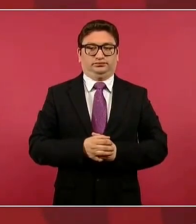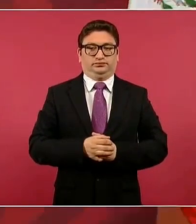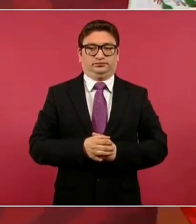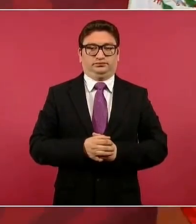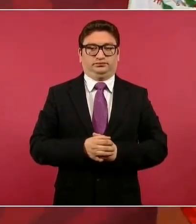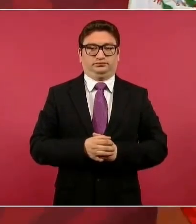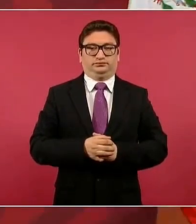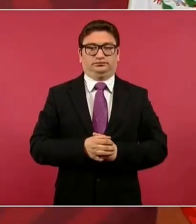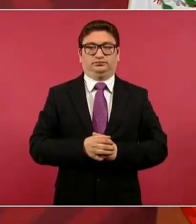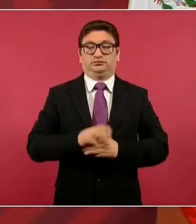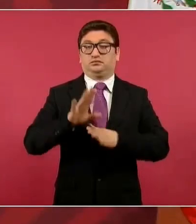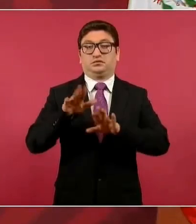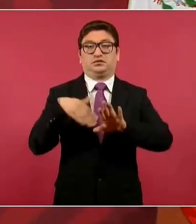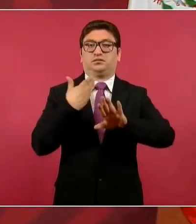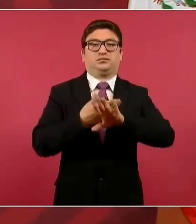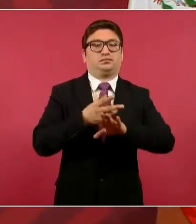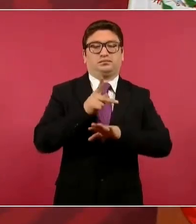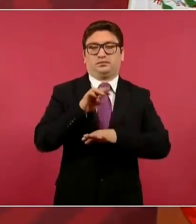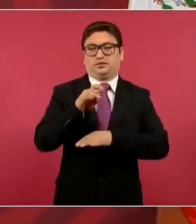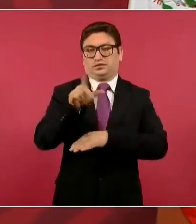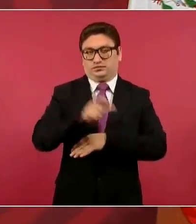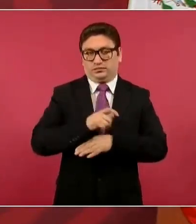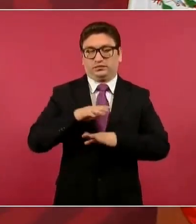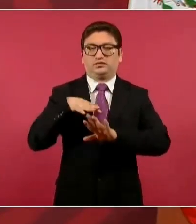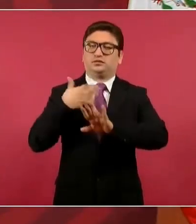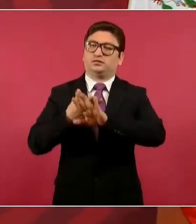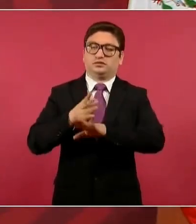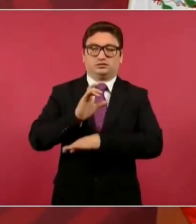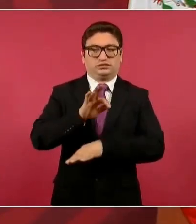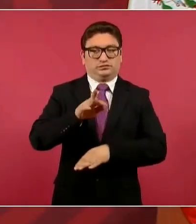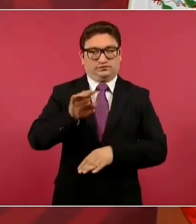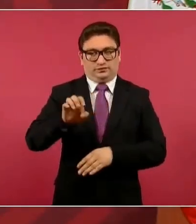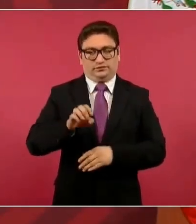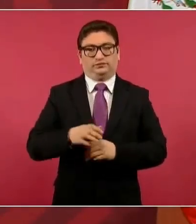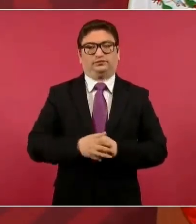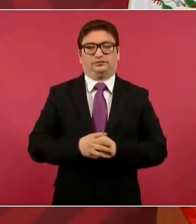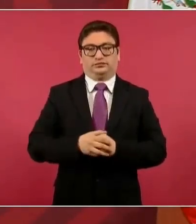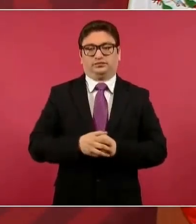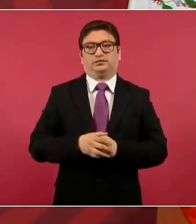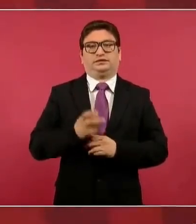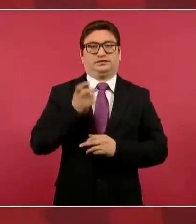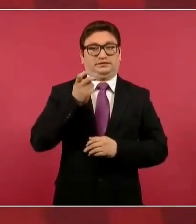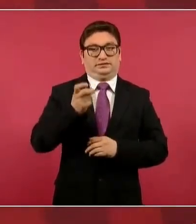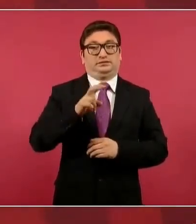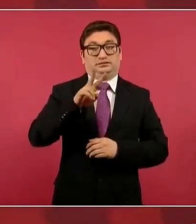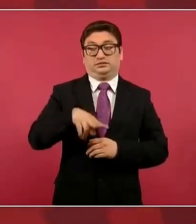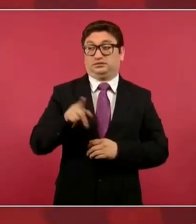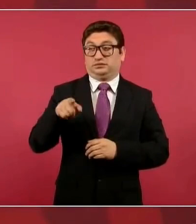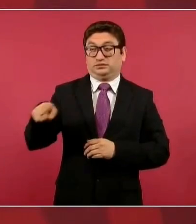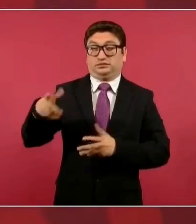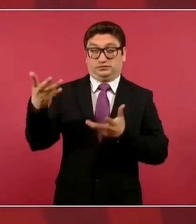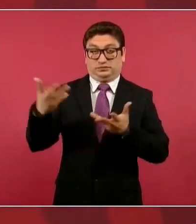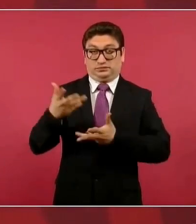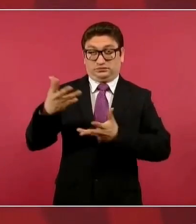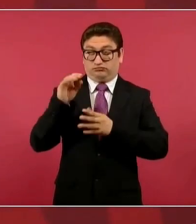en contra de Pemex, en contra de la Comisión Federal de Electricidad. Pero ahí sí,